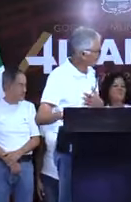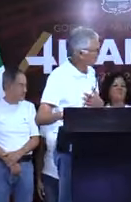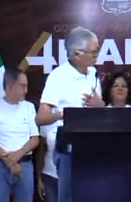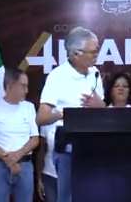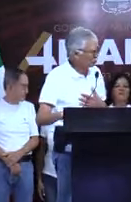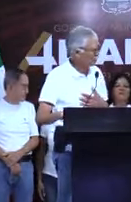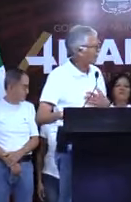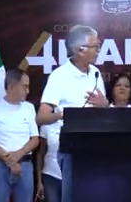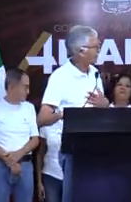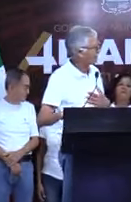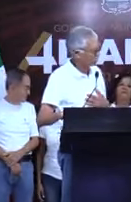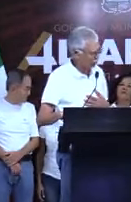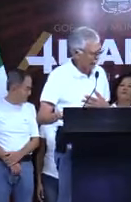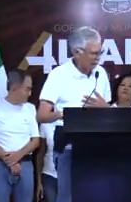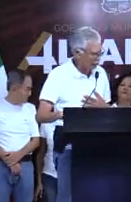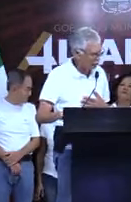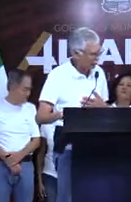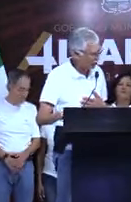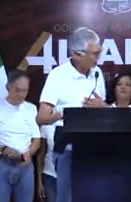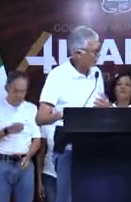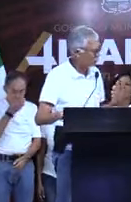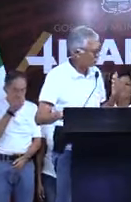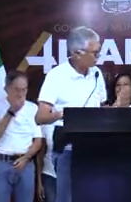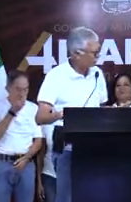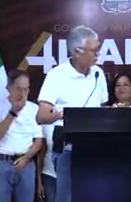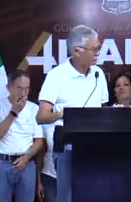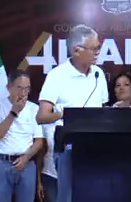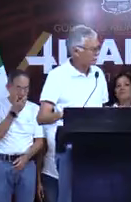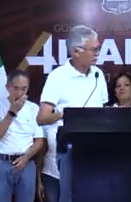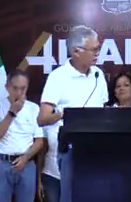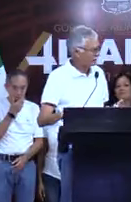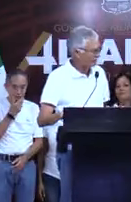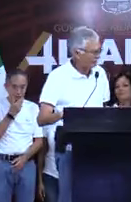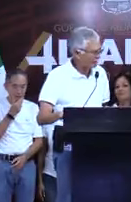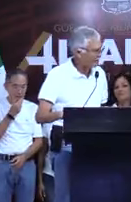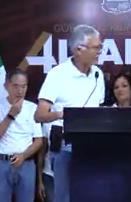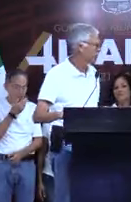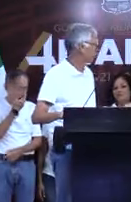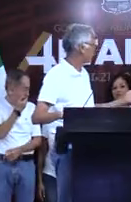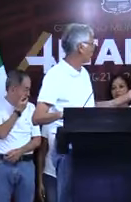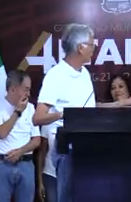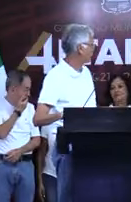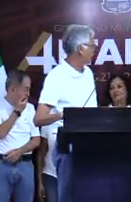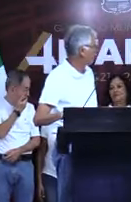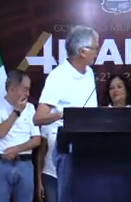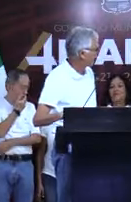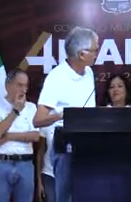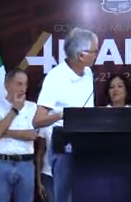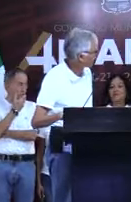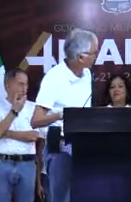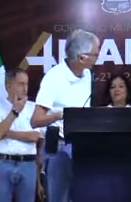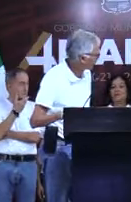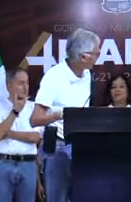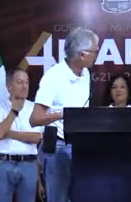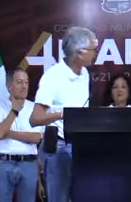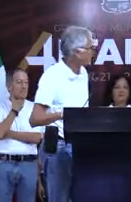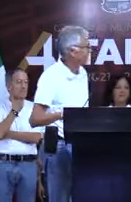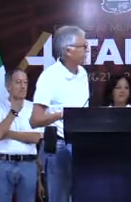nos toca a nosotros agradecer, adultos mayores, a usted, señor presidente, y sobre todo a la señora